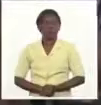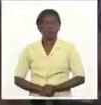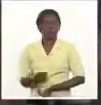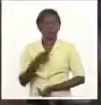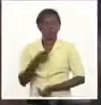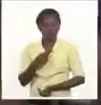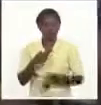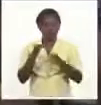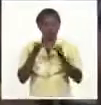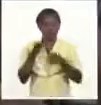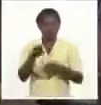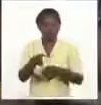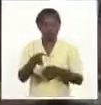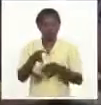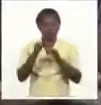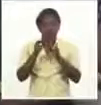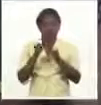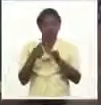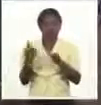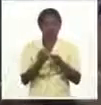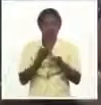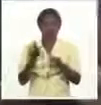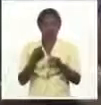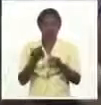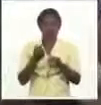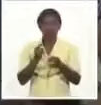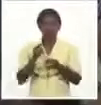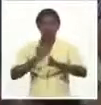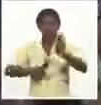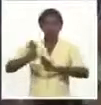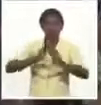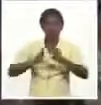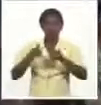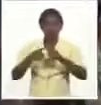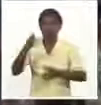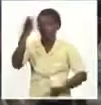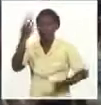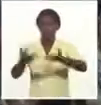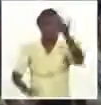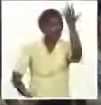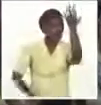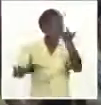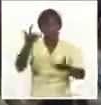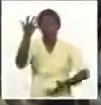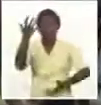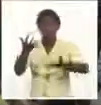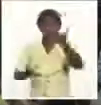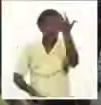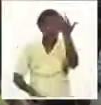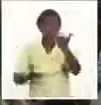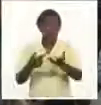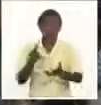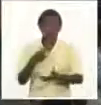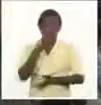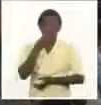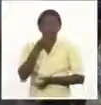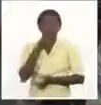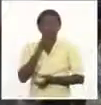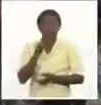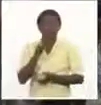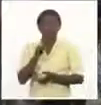Como se puede entrar, la nieve todavía es muy alta, la temperatura ahí. Todo parece indicar que hoy en el día se va a poder avanzar en Martín y